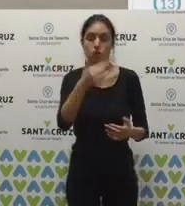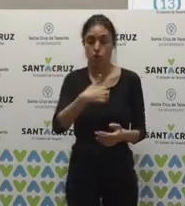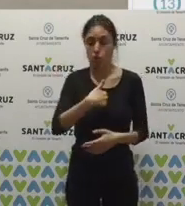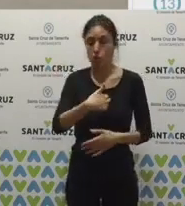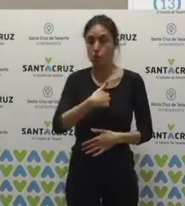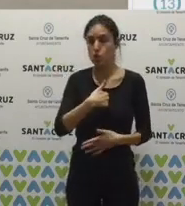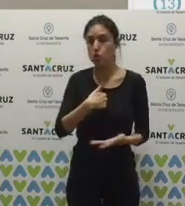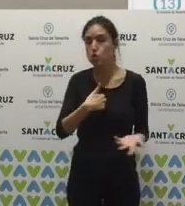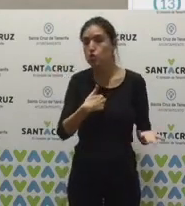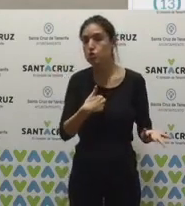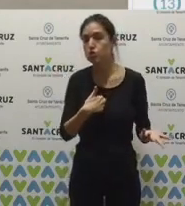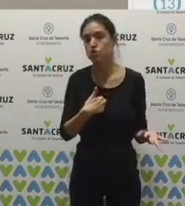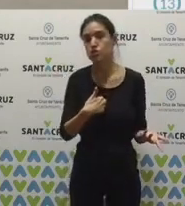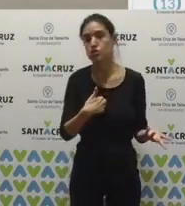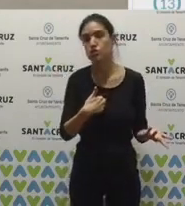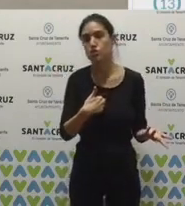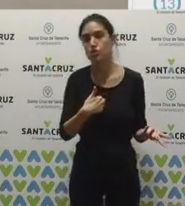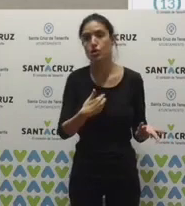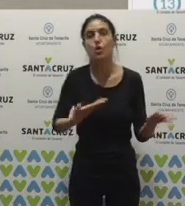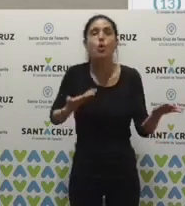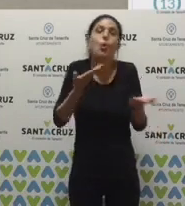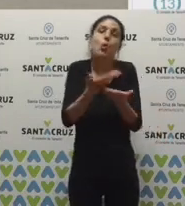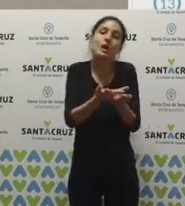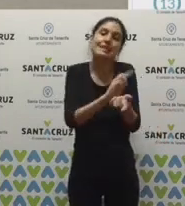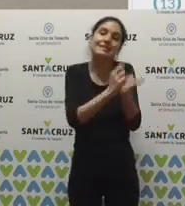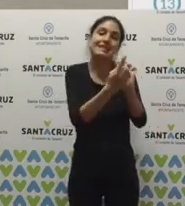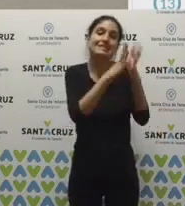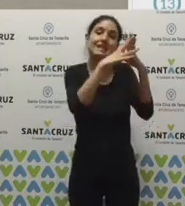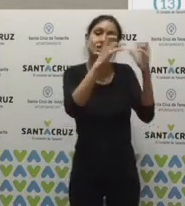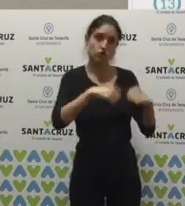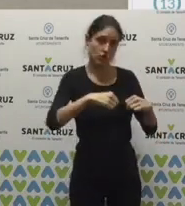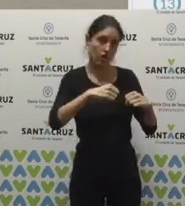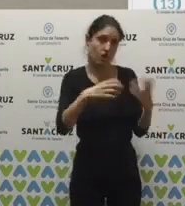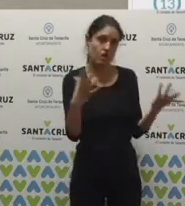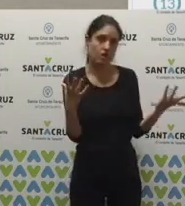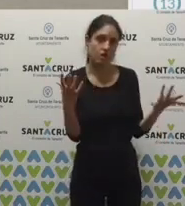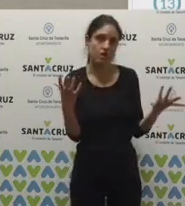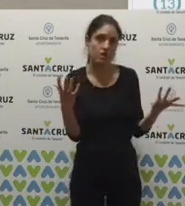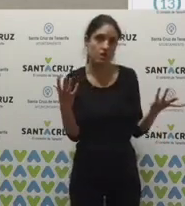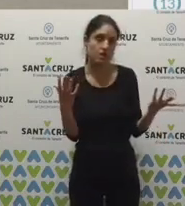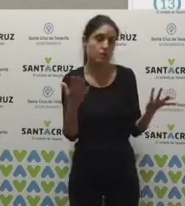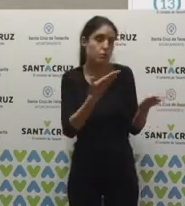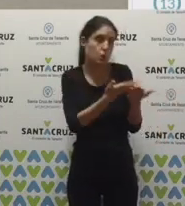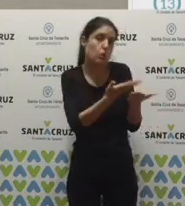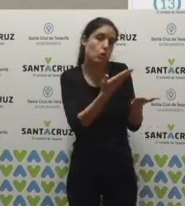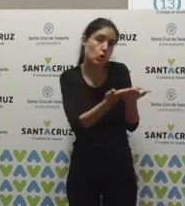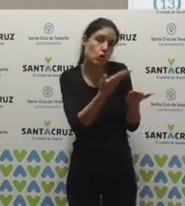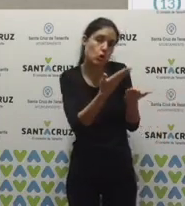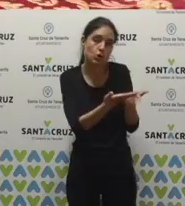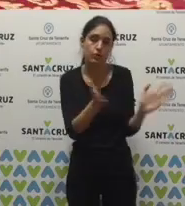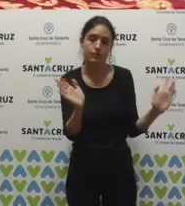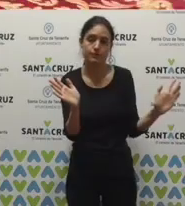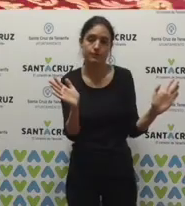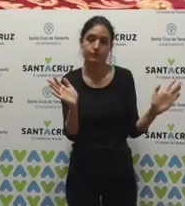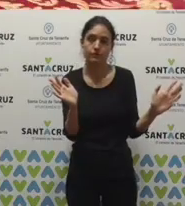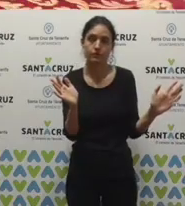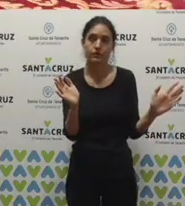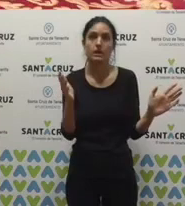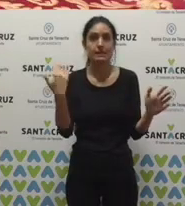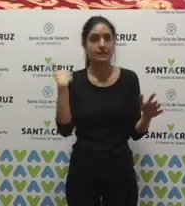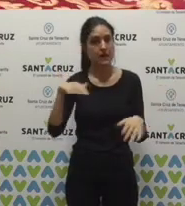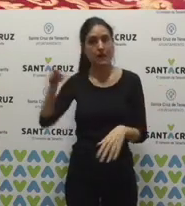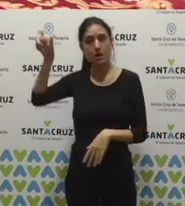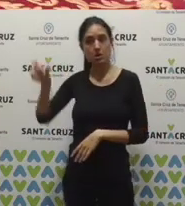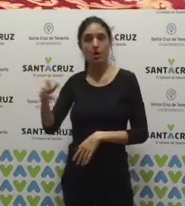una propuesta transaccional en los términos que he referido y que tiene a su disposición a través de nuestro portavoz